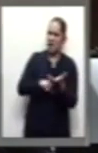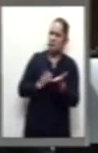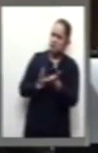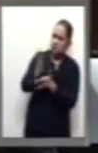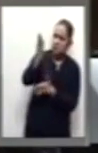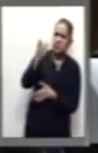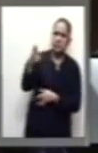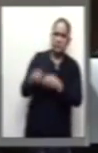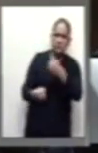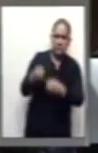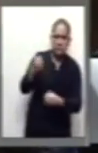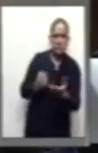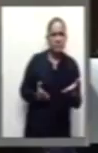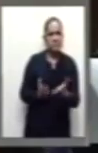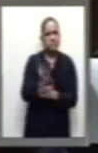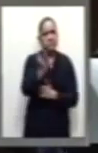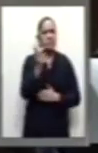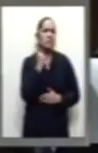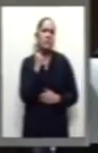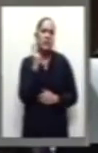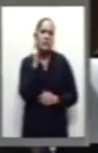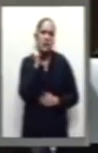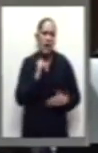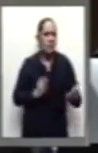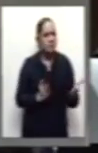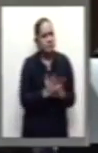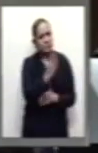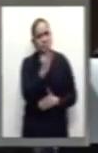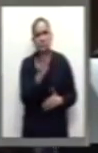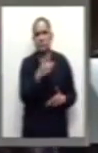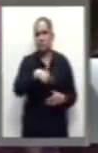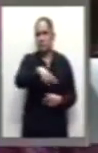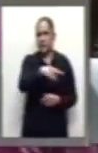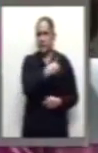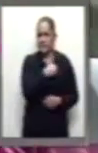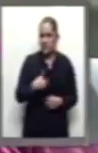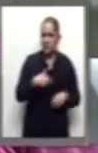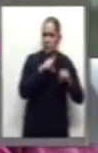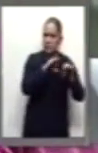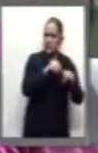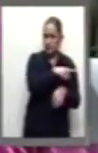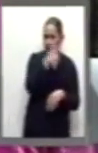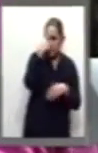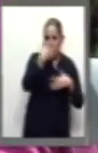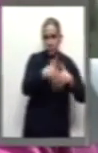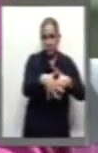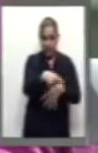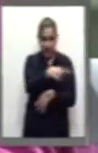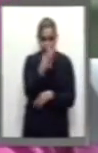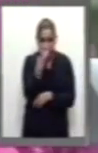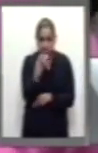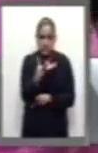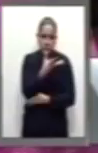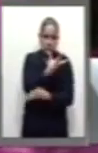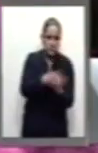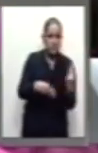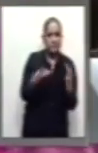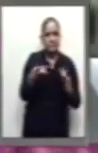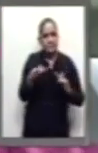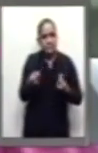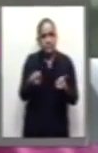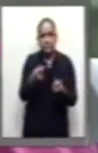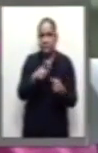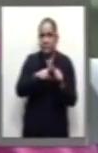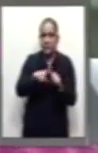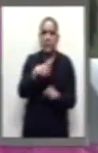que todo esto requiere recursos para el Fondo de Capitalidad. Nosotros proponemos un aumento modesto,